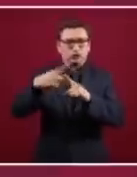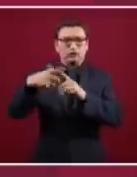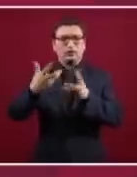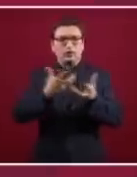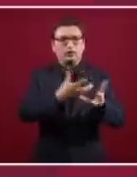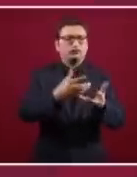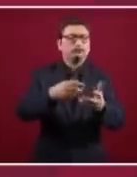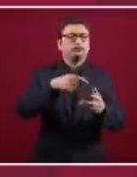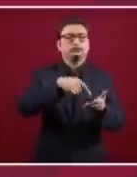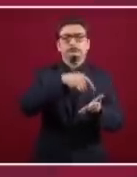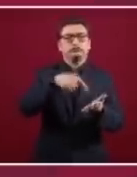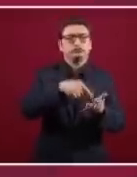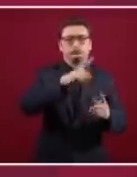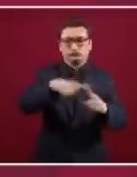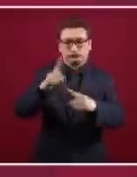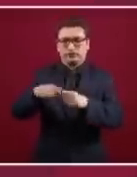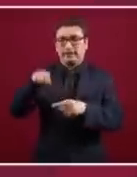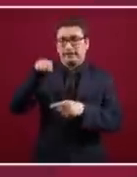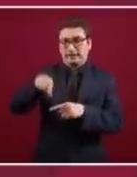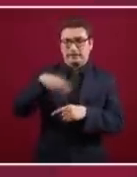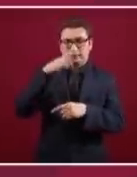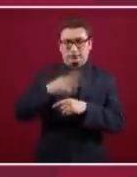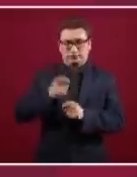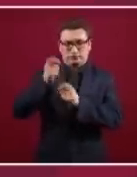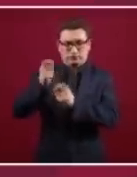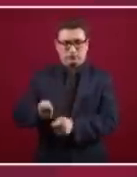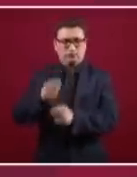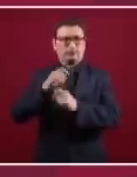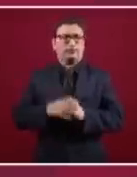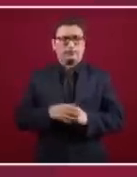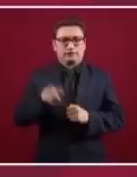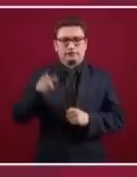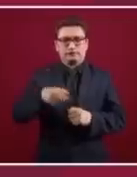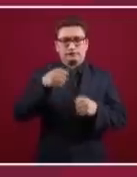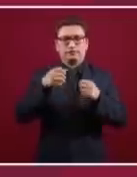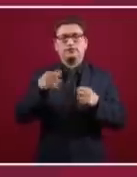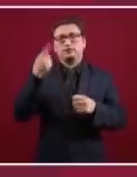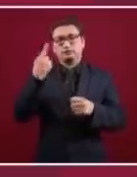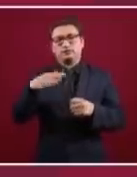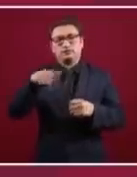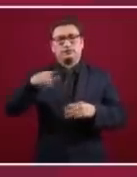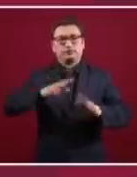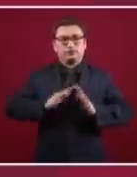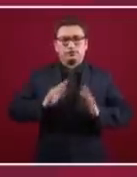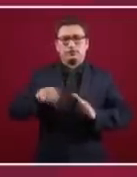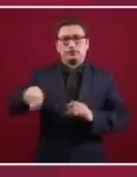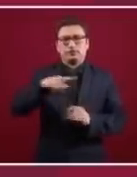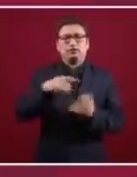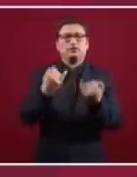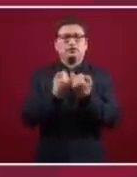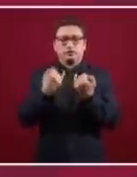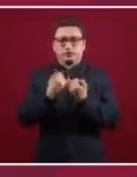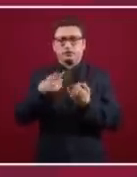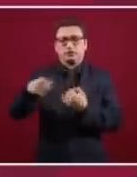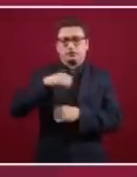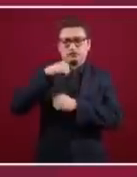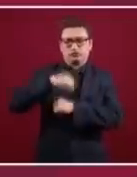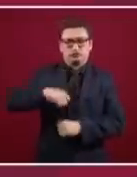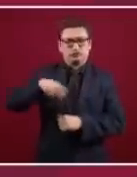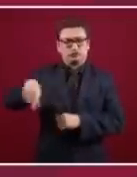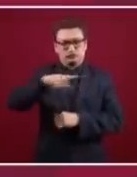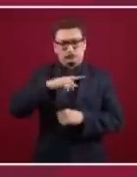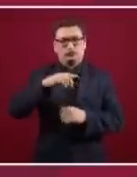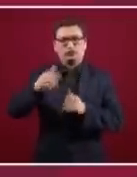está totalmente acreditado en la cgt de la defensa respaldado por los mandos